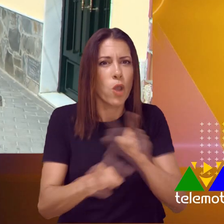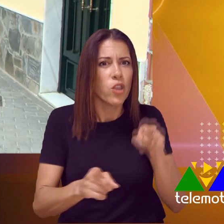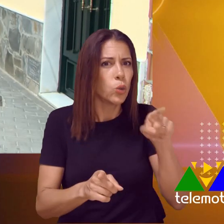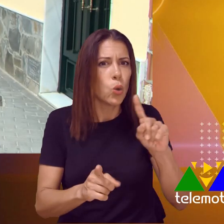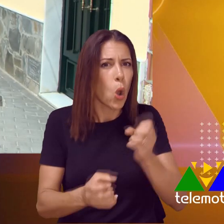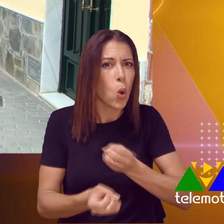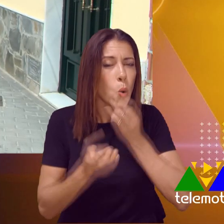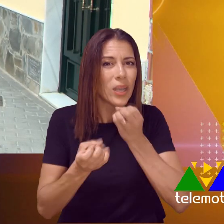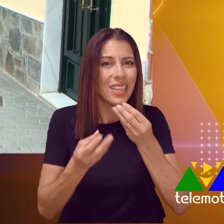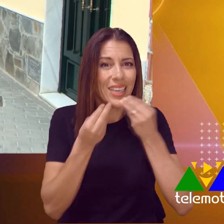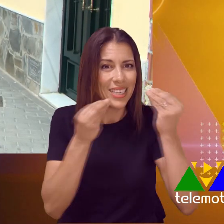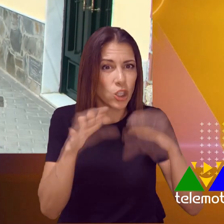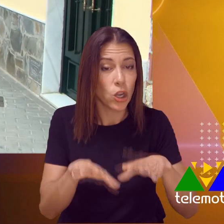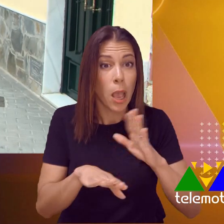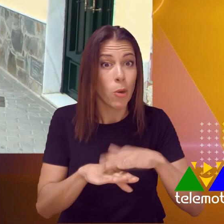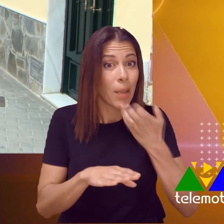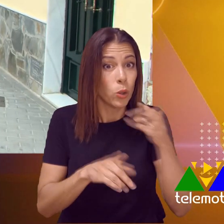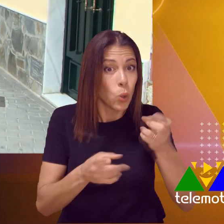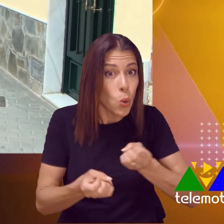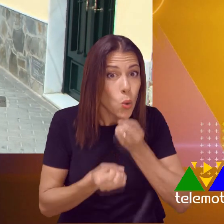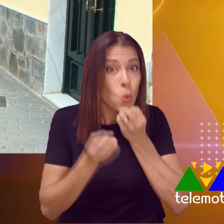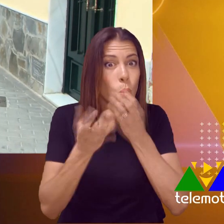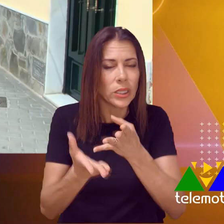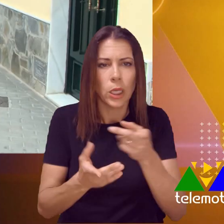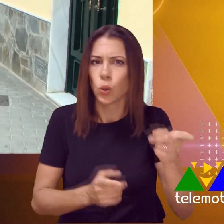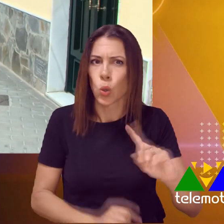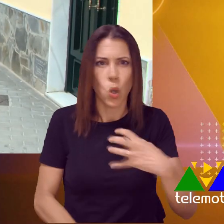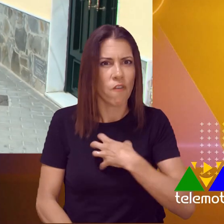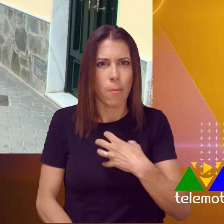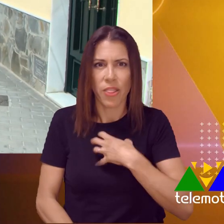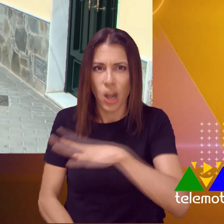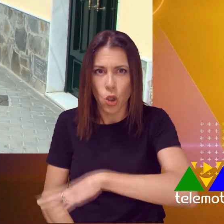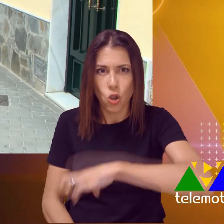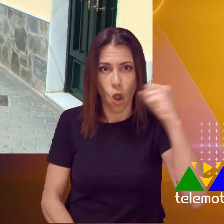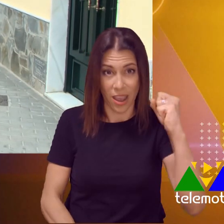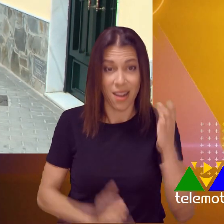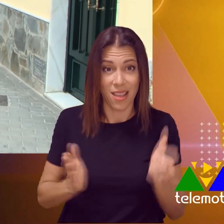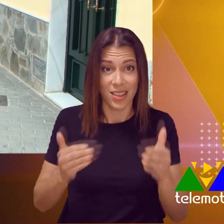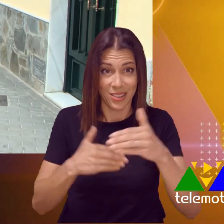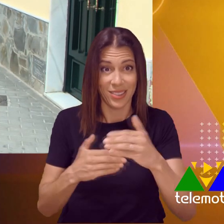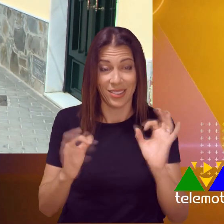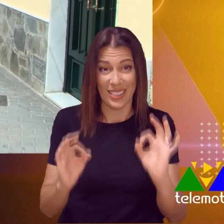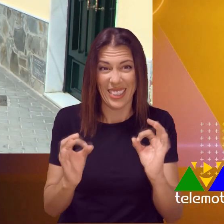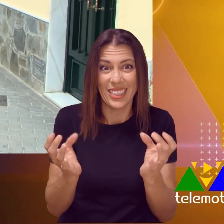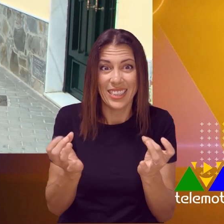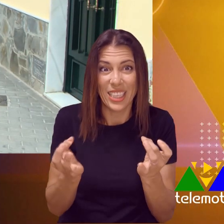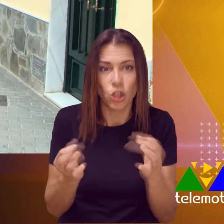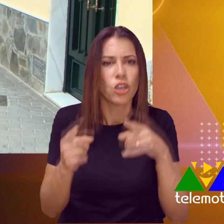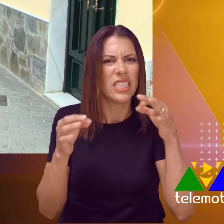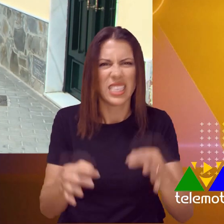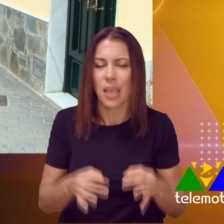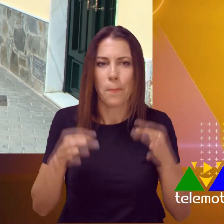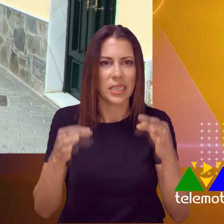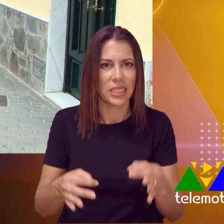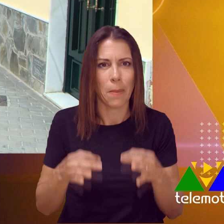tesoro, porque si cuenta la historia del tesoro no va a poder sacar el tesoro y siempre va a